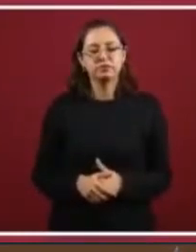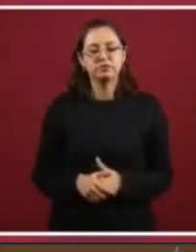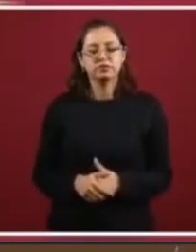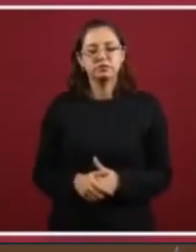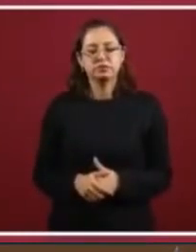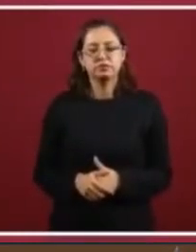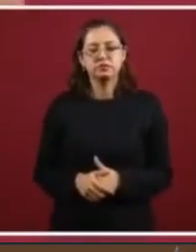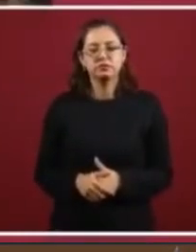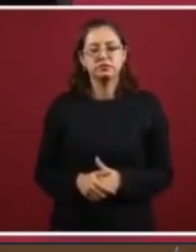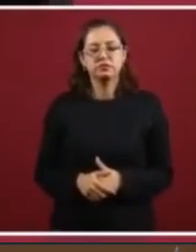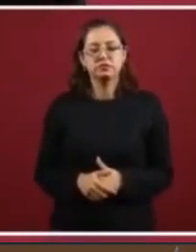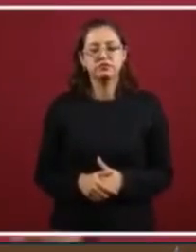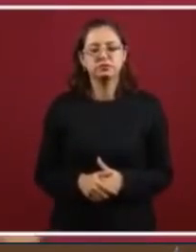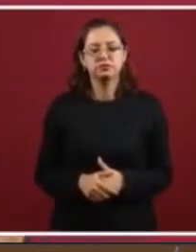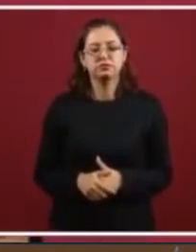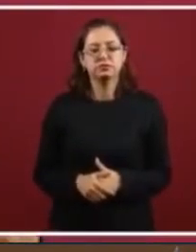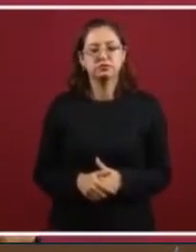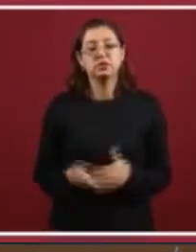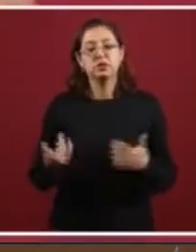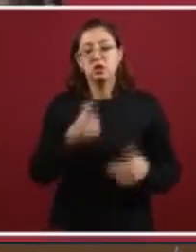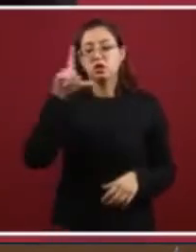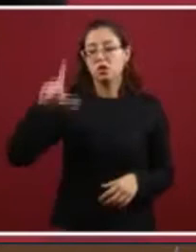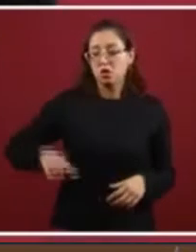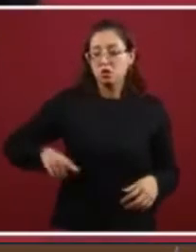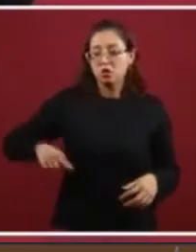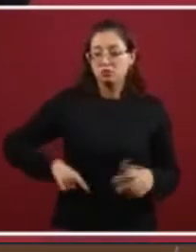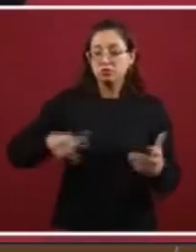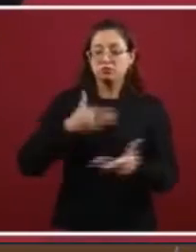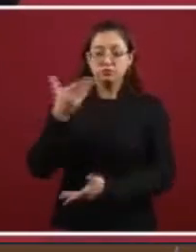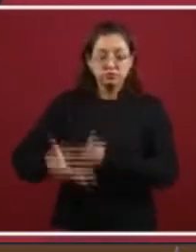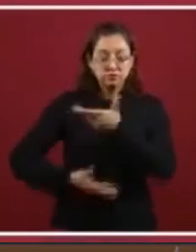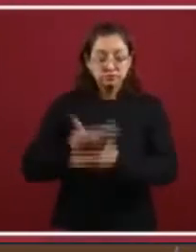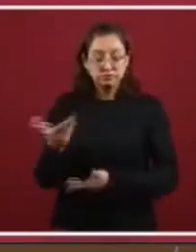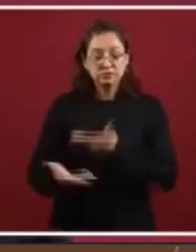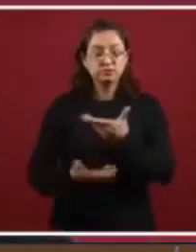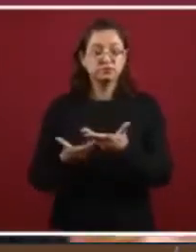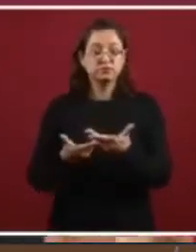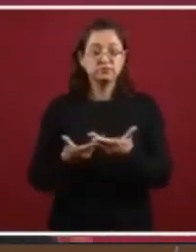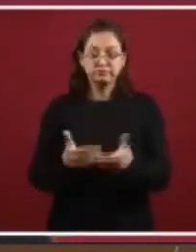pidiéndole a los servidores públicos que